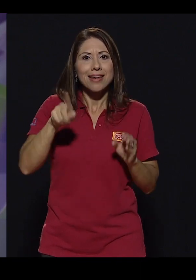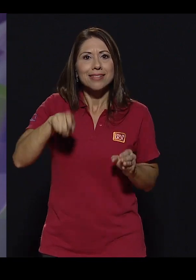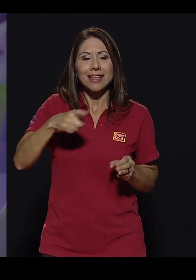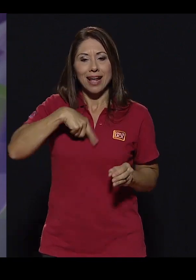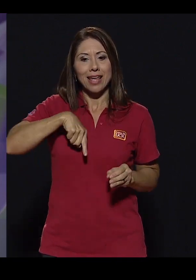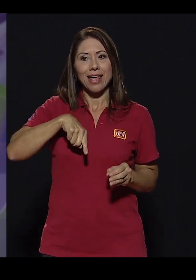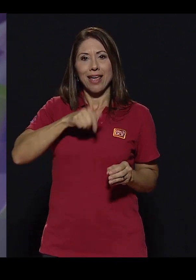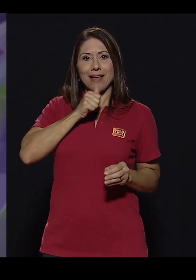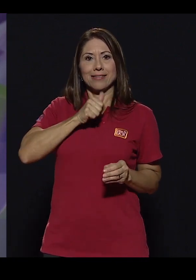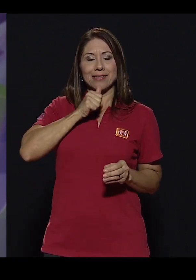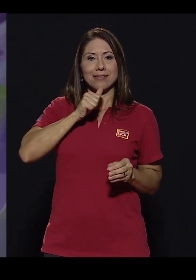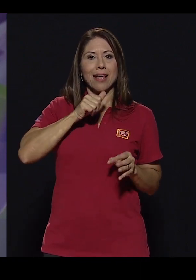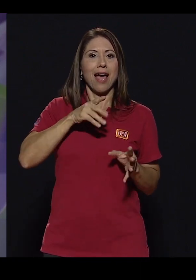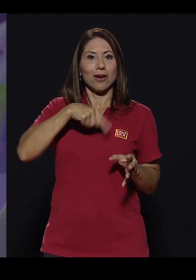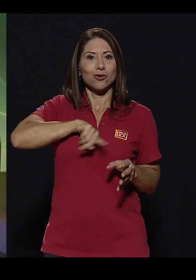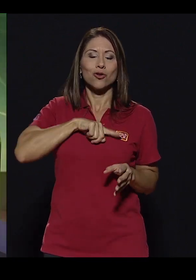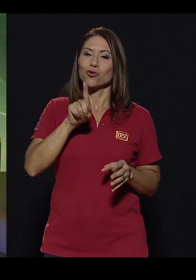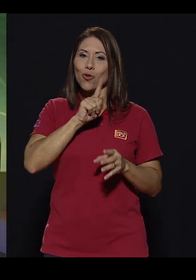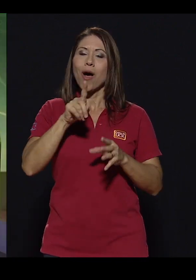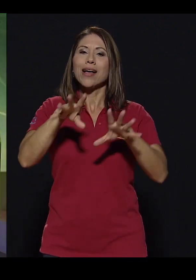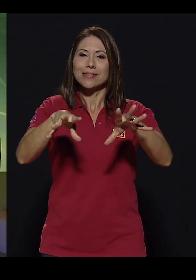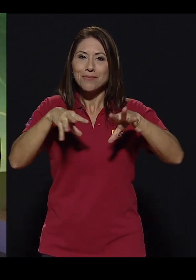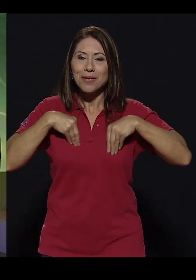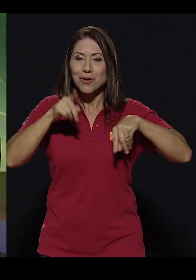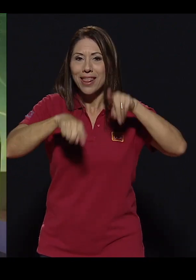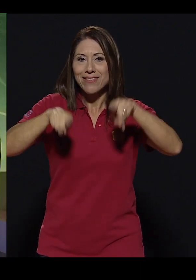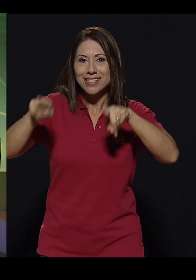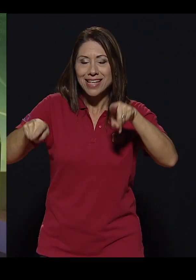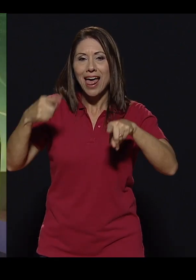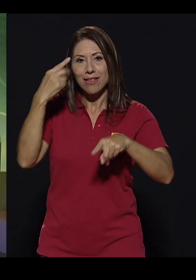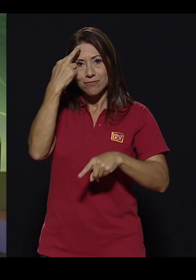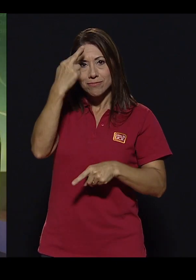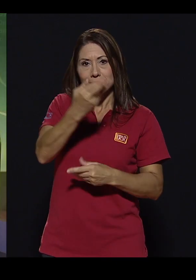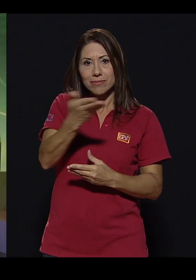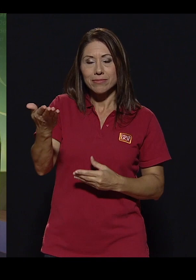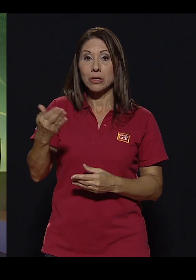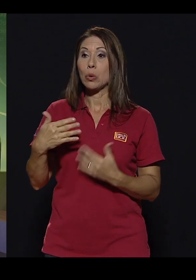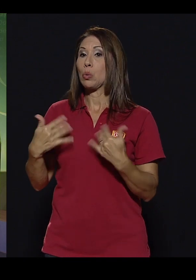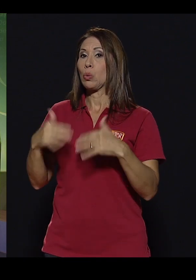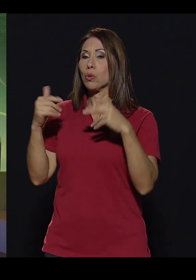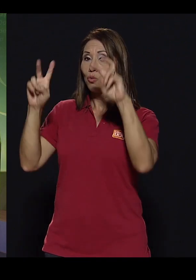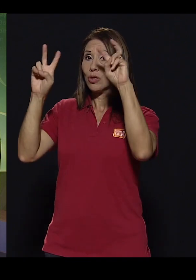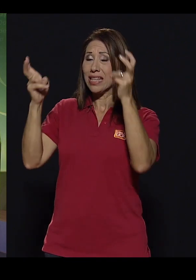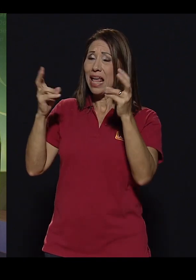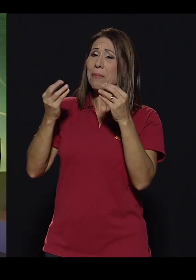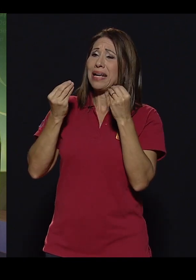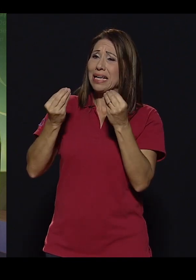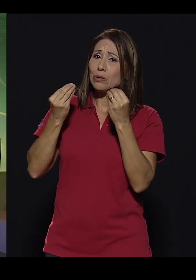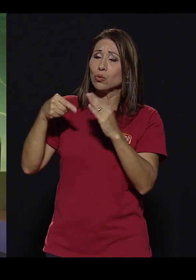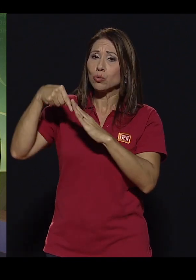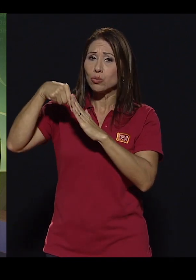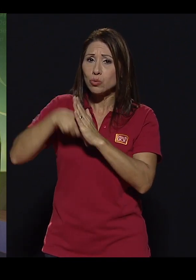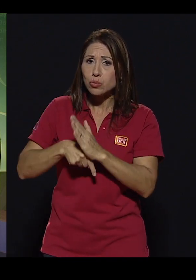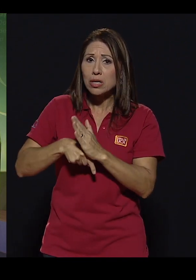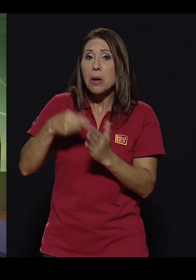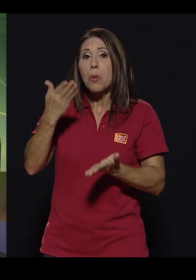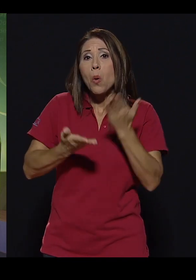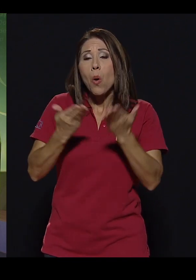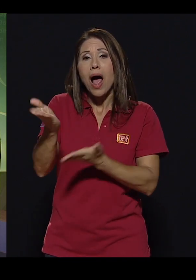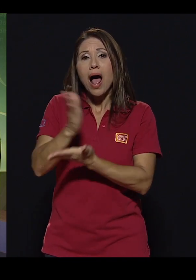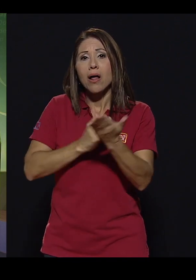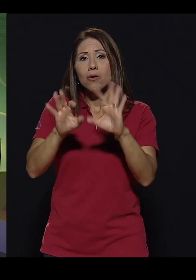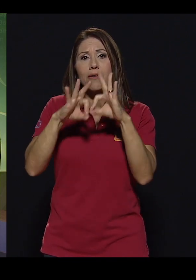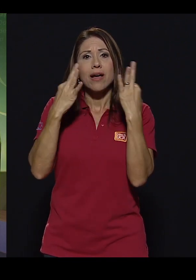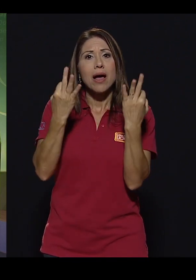dolores sino que aceptemos la diversidad si es un tema era que da para mucho hay muchas dudas probablemente en